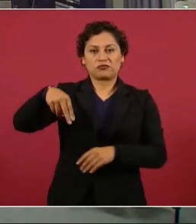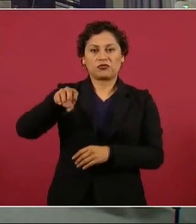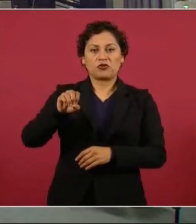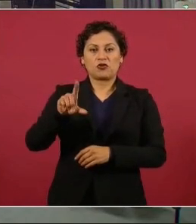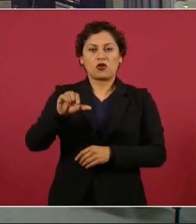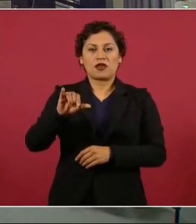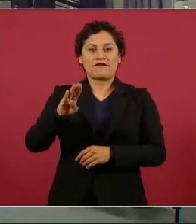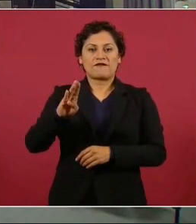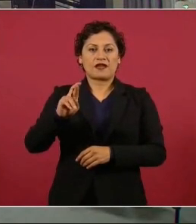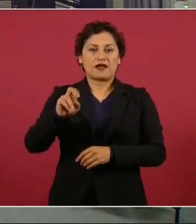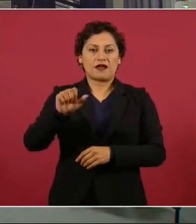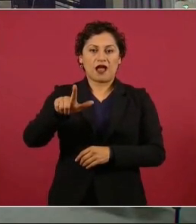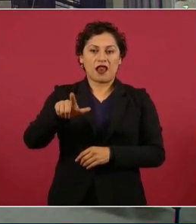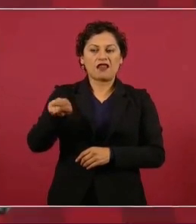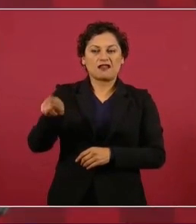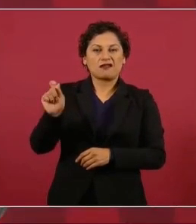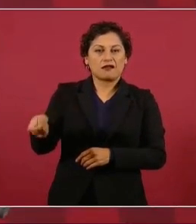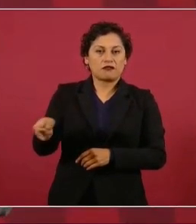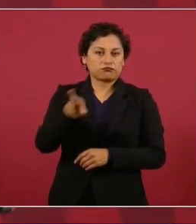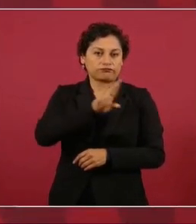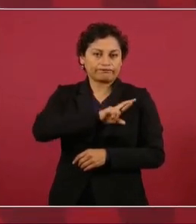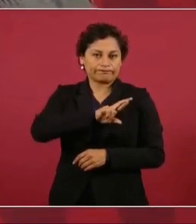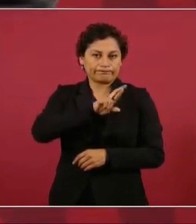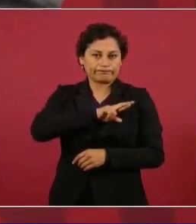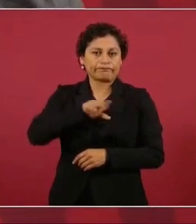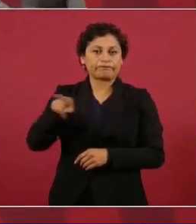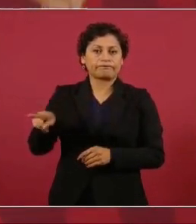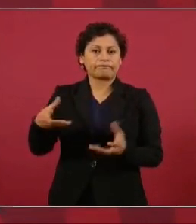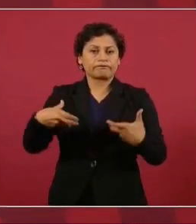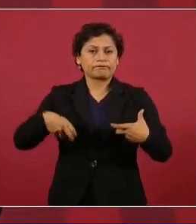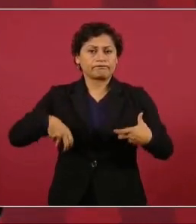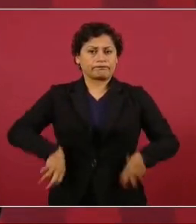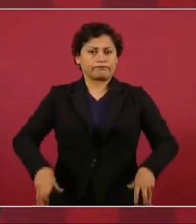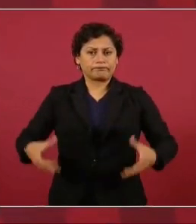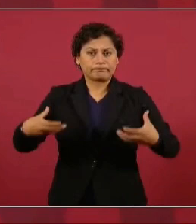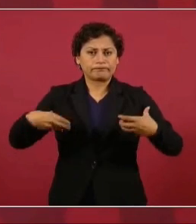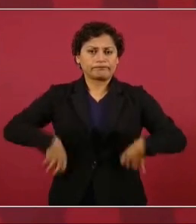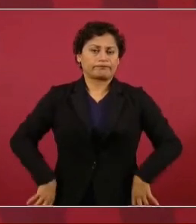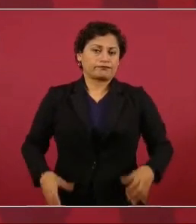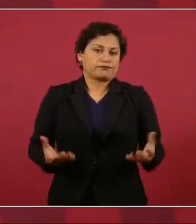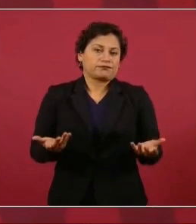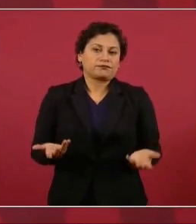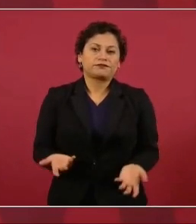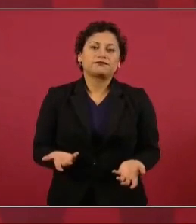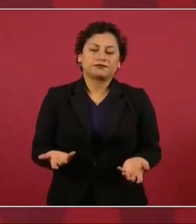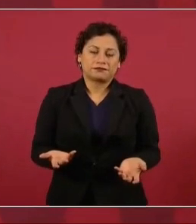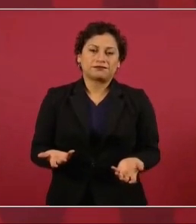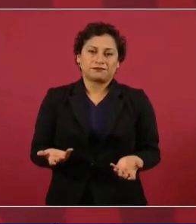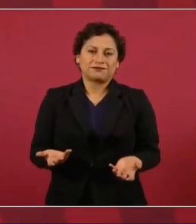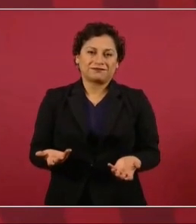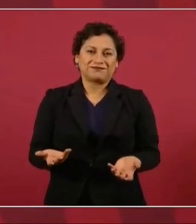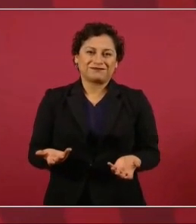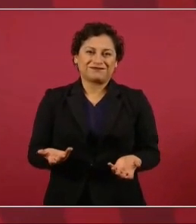de privatización y de saqueo. Todo esto también envuelto